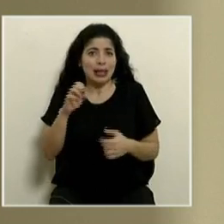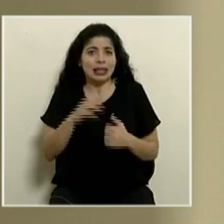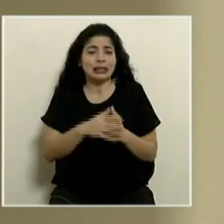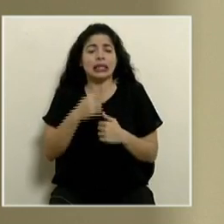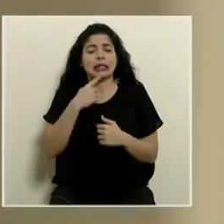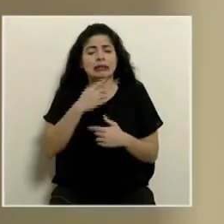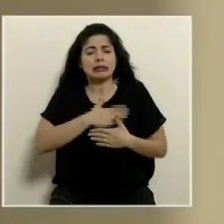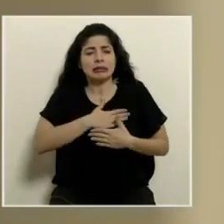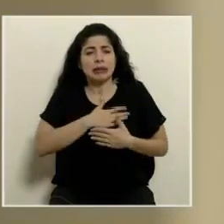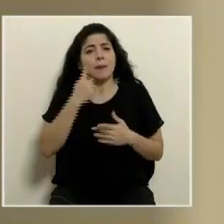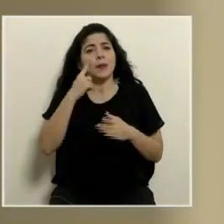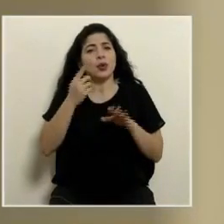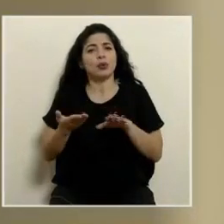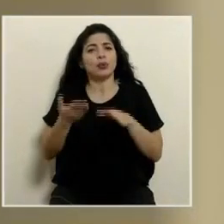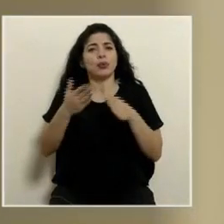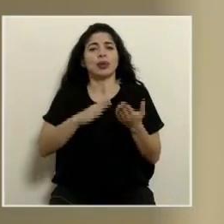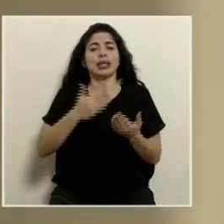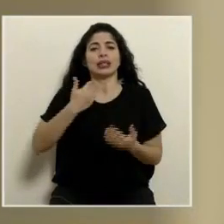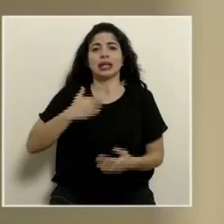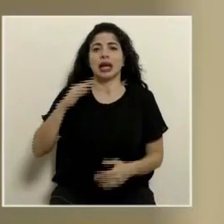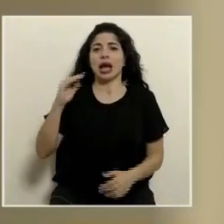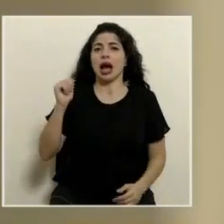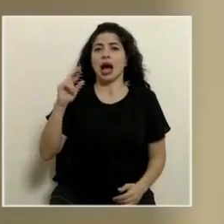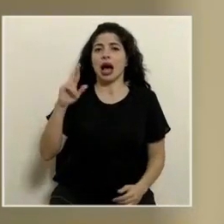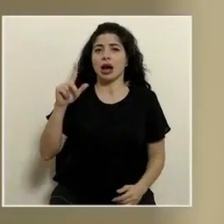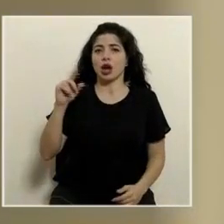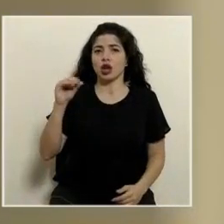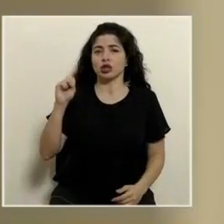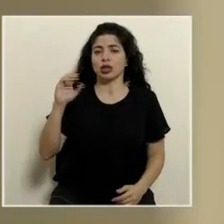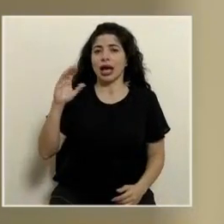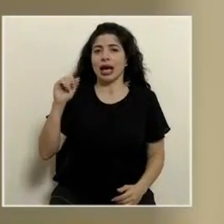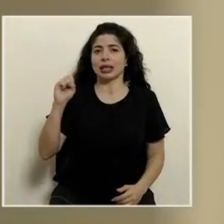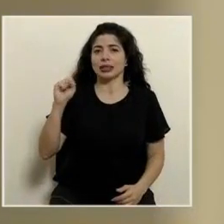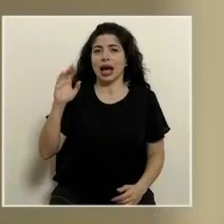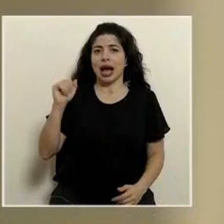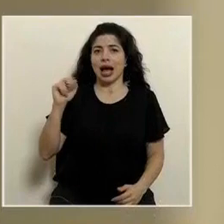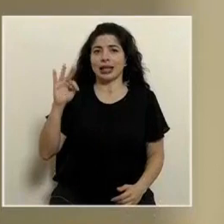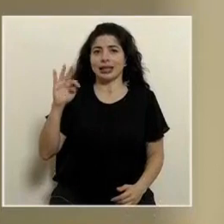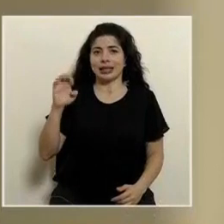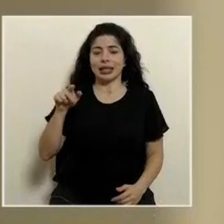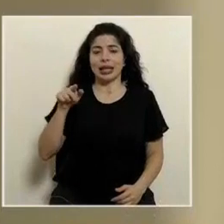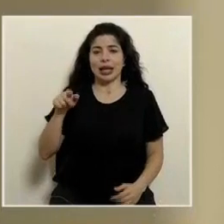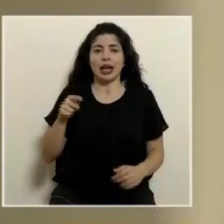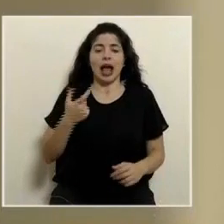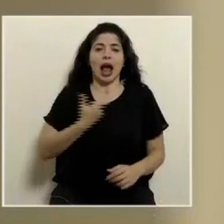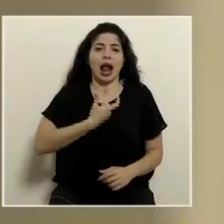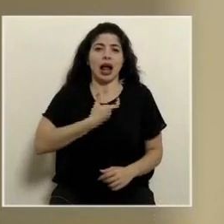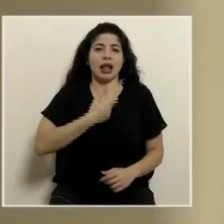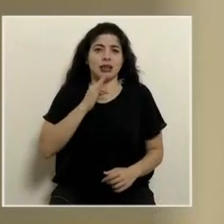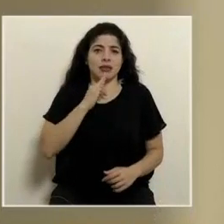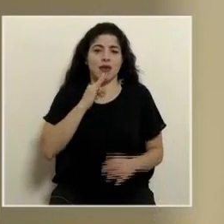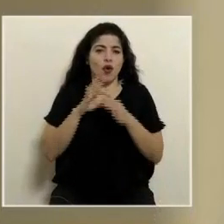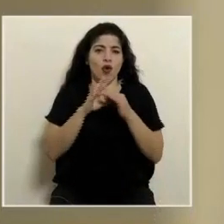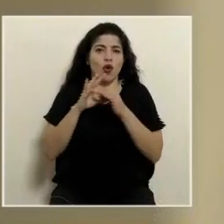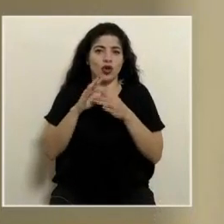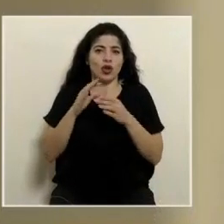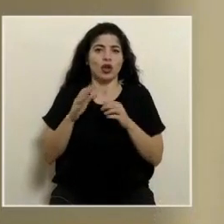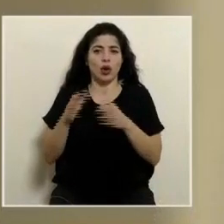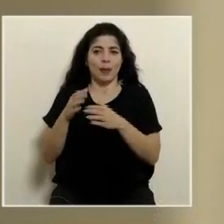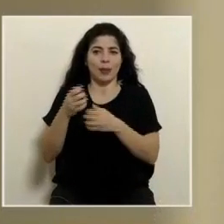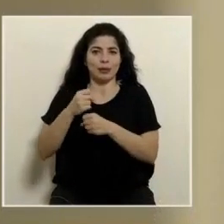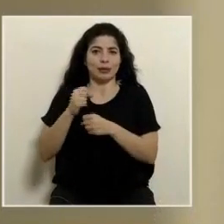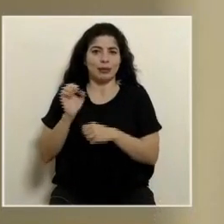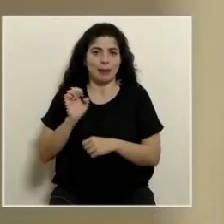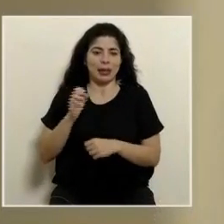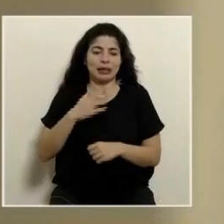por la partida del señor Carlos Cascante, alcalde de Tibás y coordinador del Comité Municipal de Emergencias. Muchísimas gracias, muy